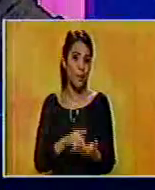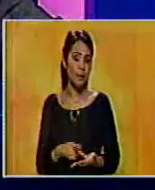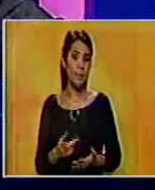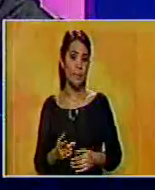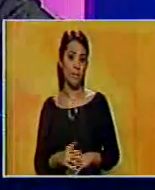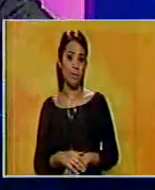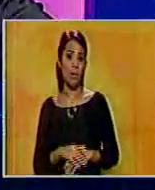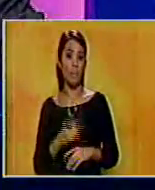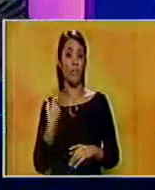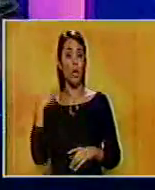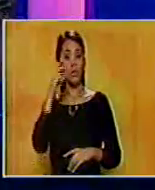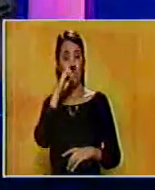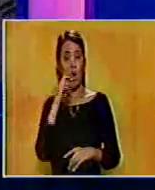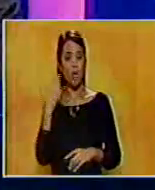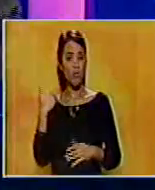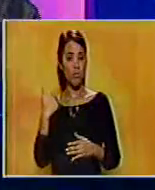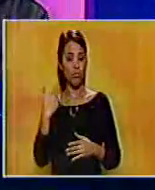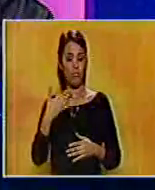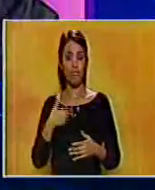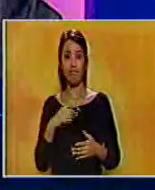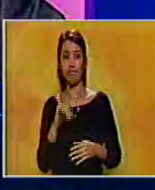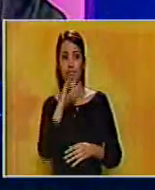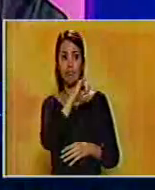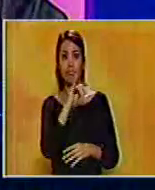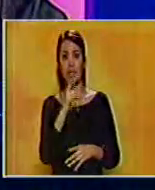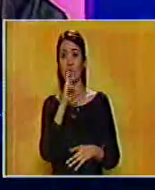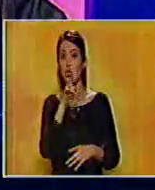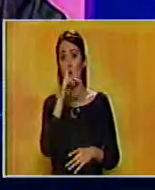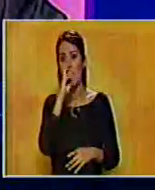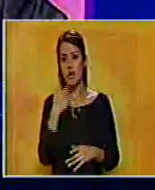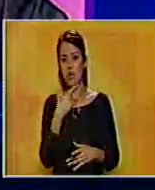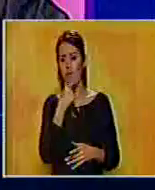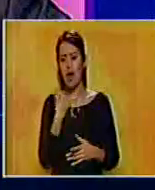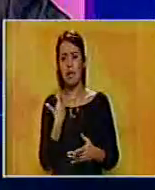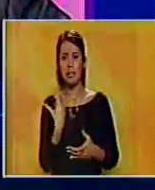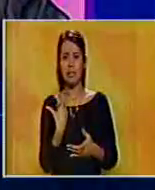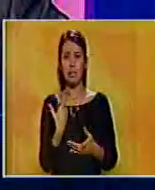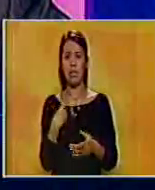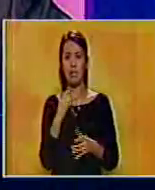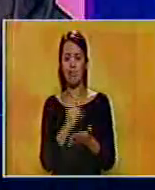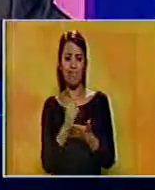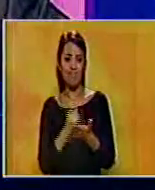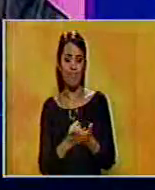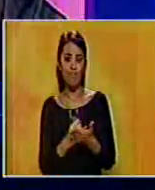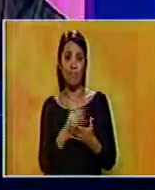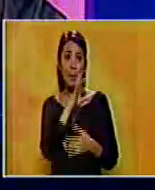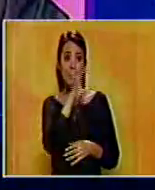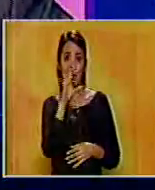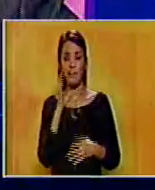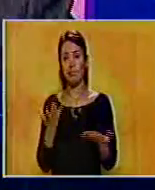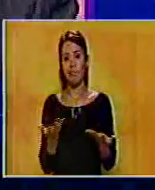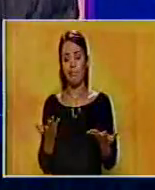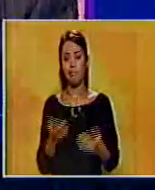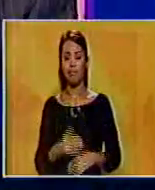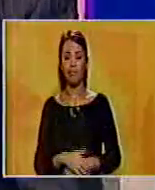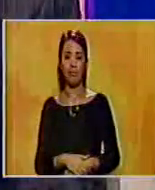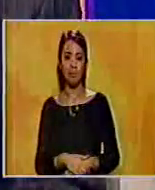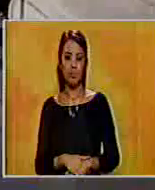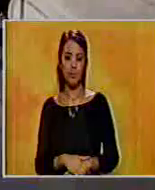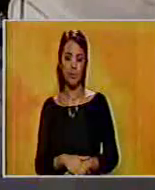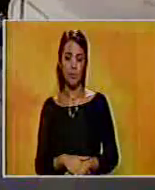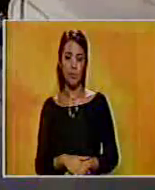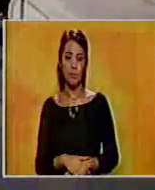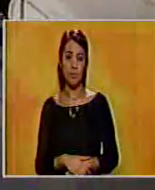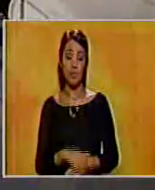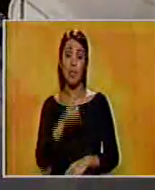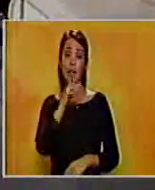en los últimos 2 años. Y en 2 años tú no arreglas fácilmente sin palanca en un país. Y en esos países las palancas no valen. Ahora, la gente